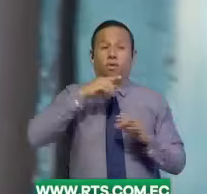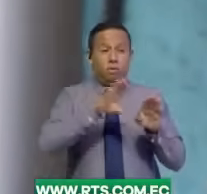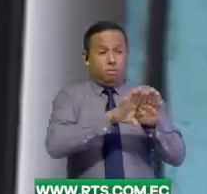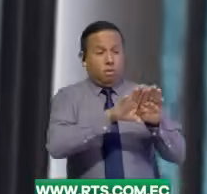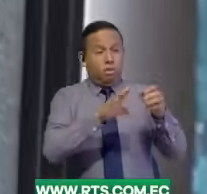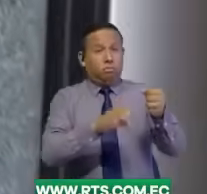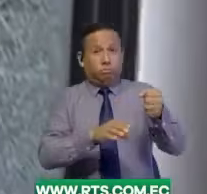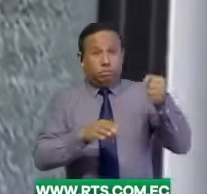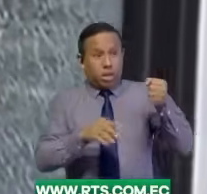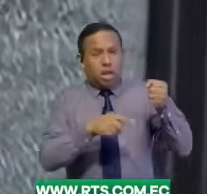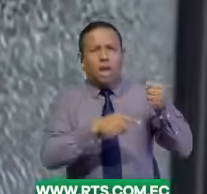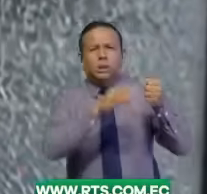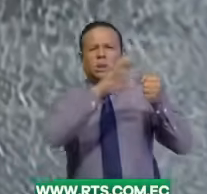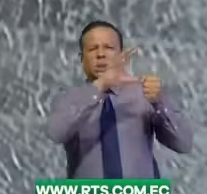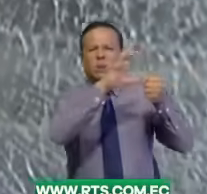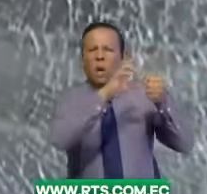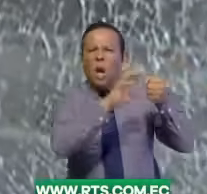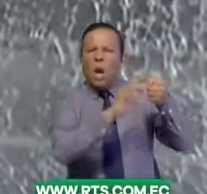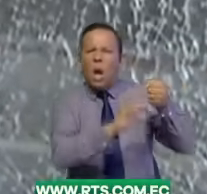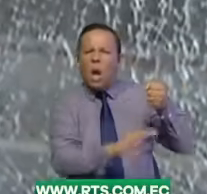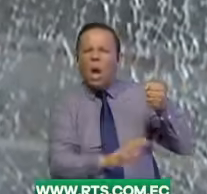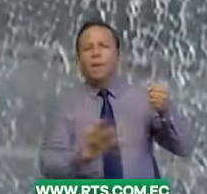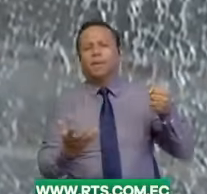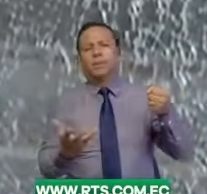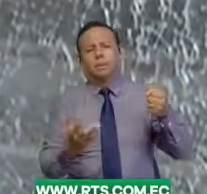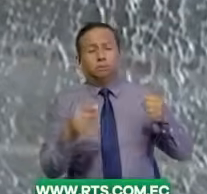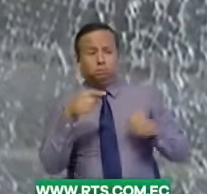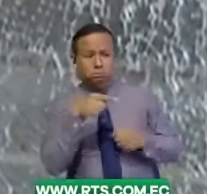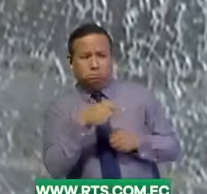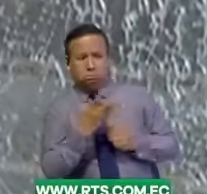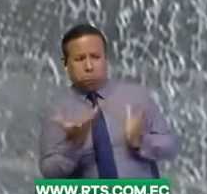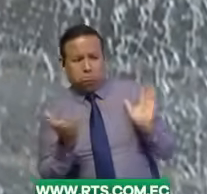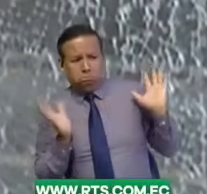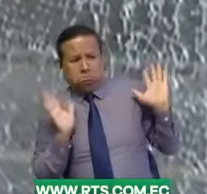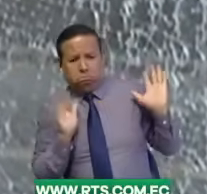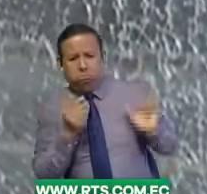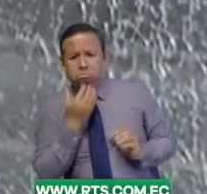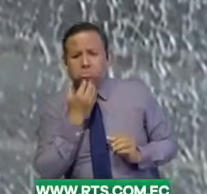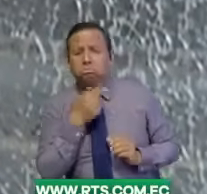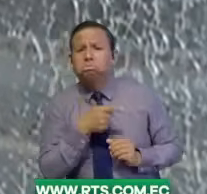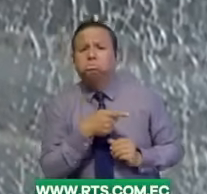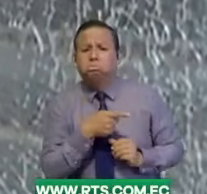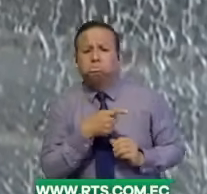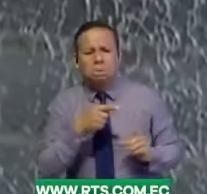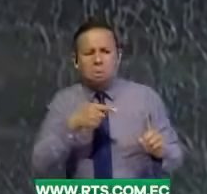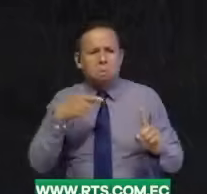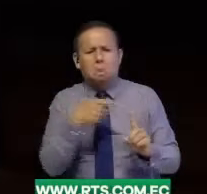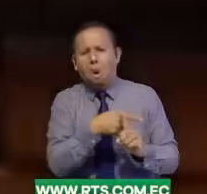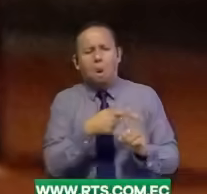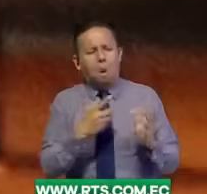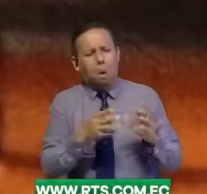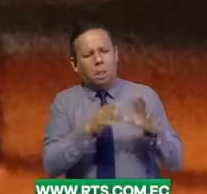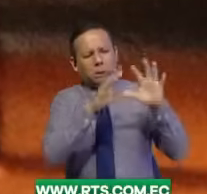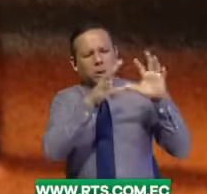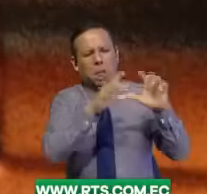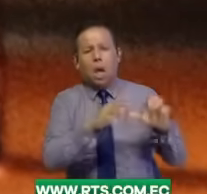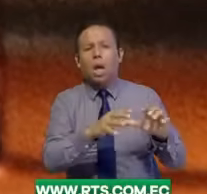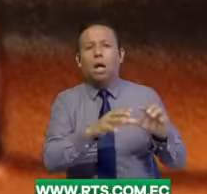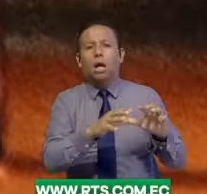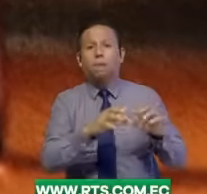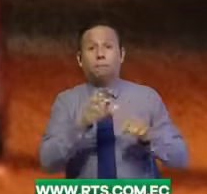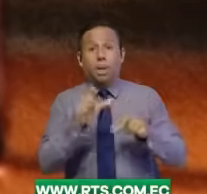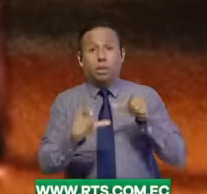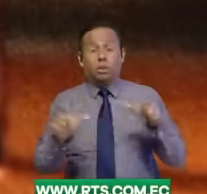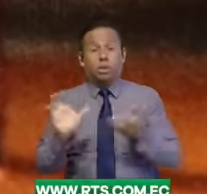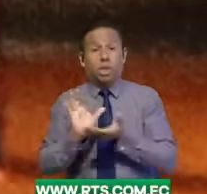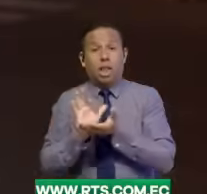no sé, allá adentro hay bastante vidrio, todo eso, no sé dónde habrá alguna de esas balas, no sé. Narran los testigos